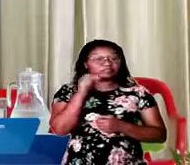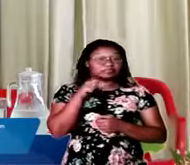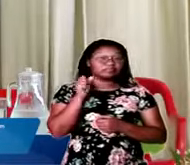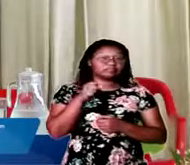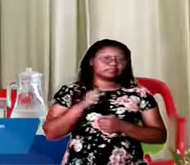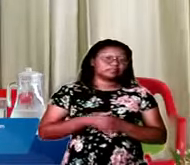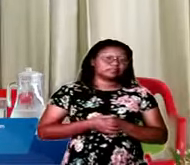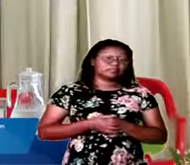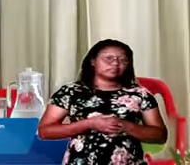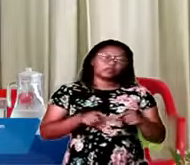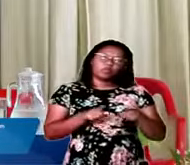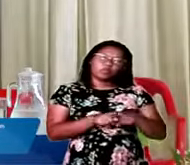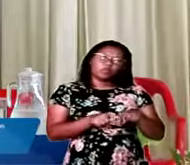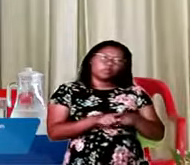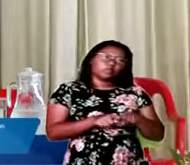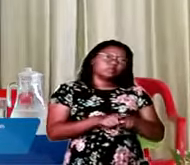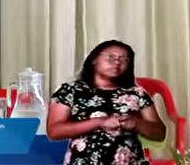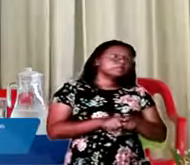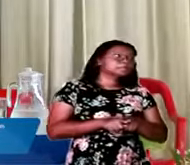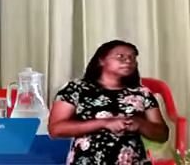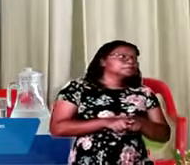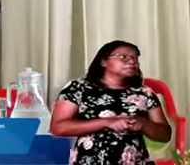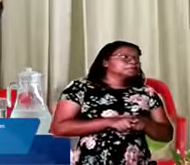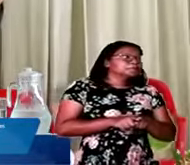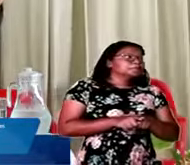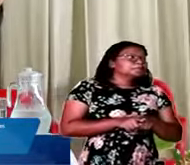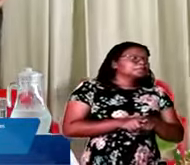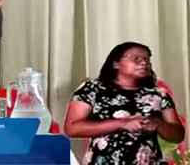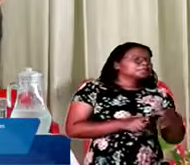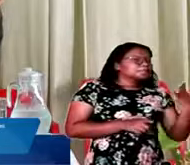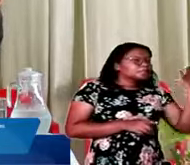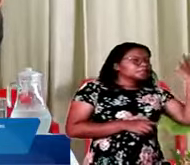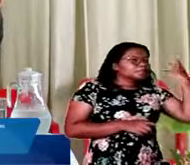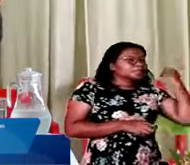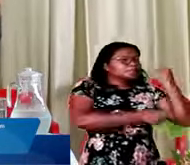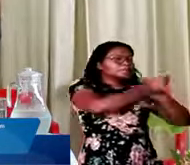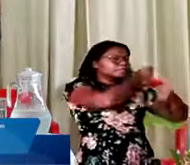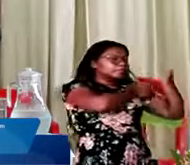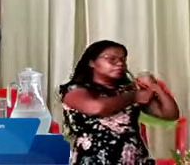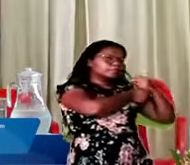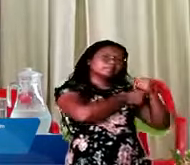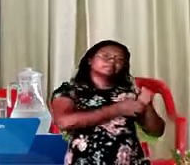Un hermano había inventado un programa hace unos años atrás.